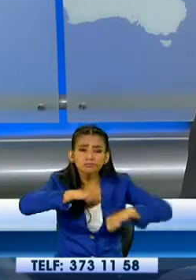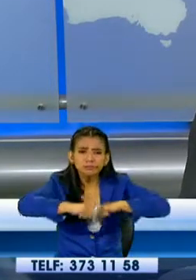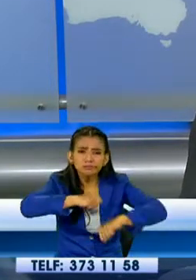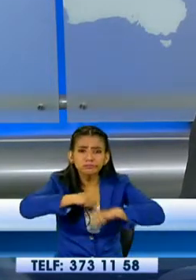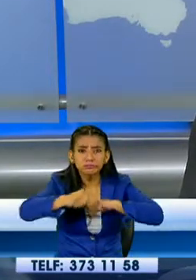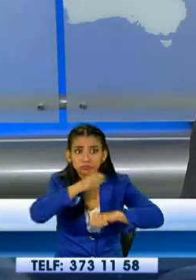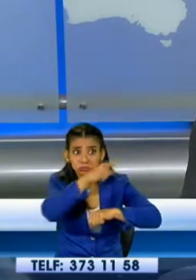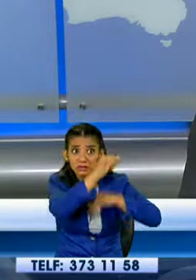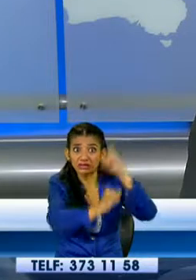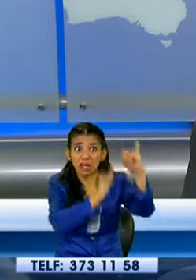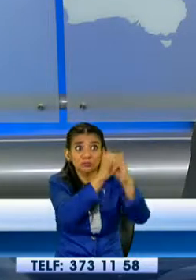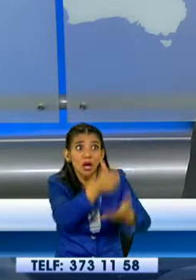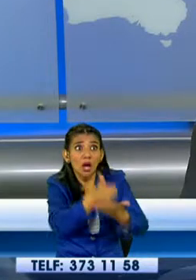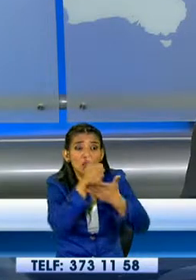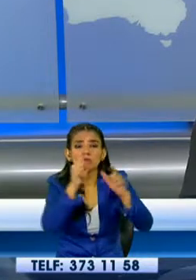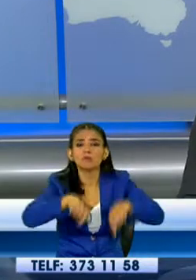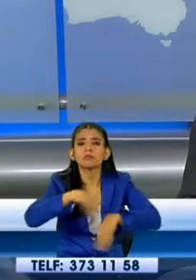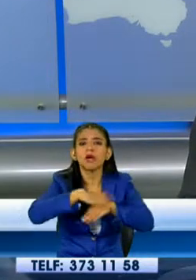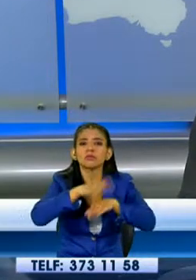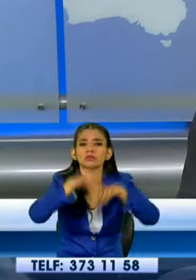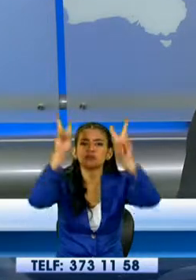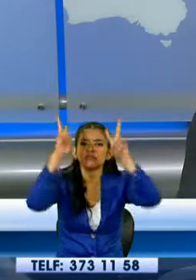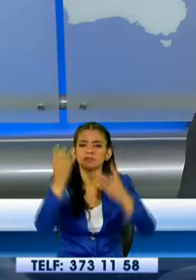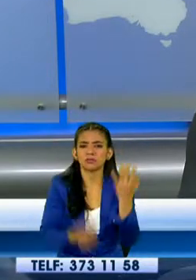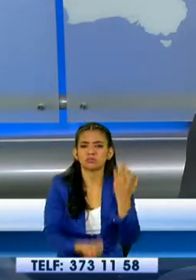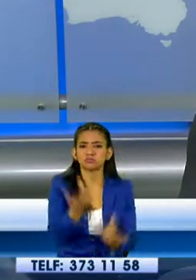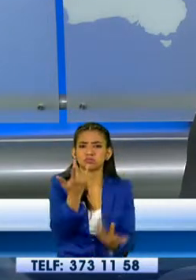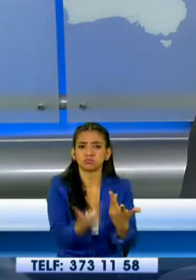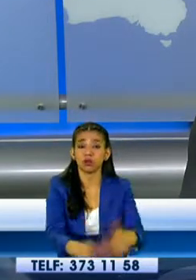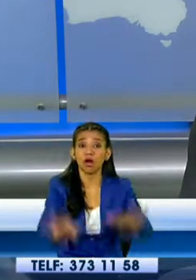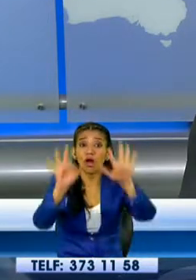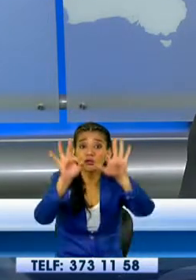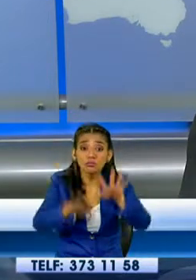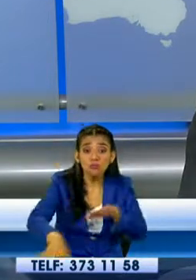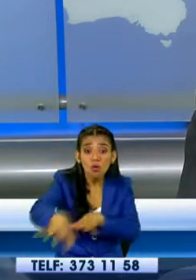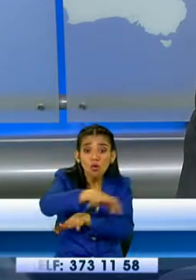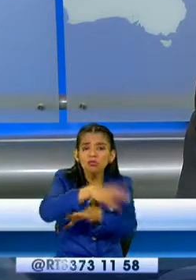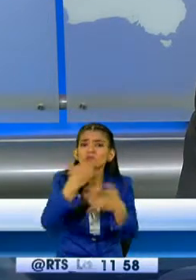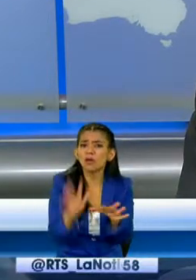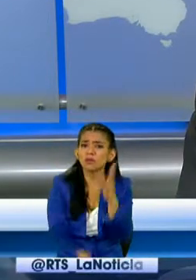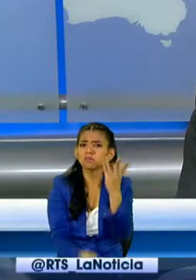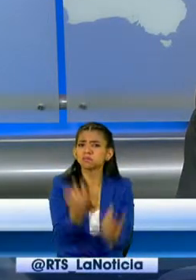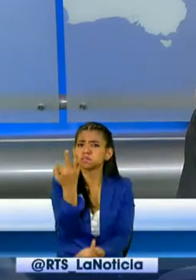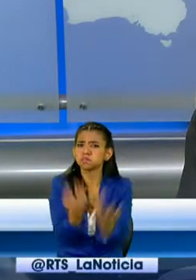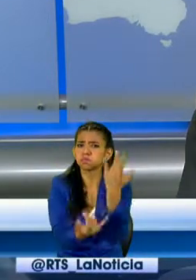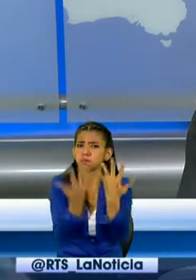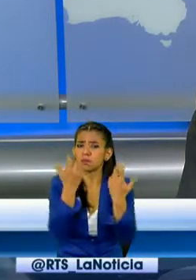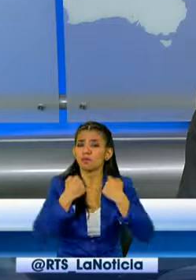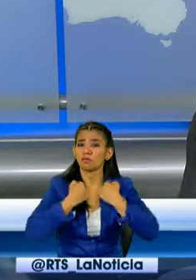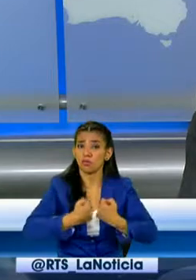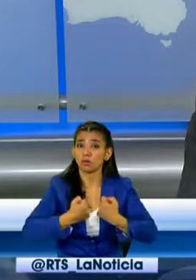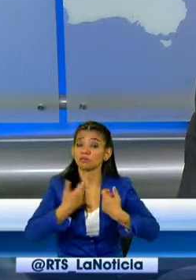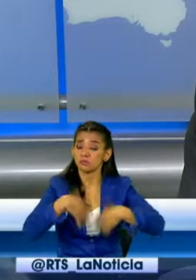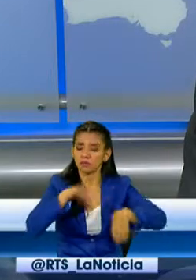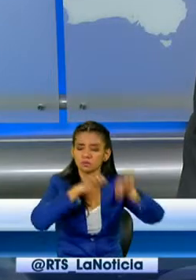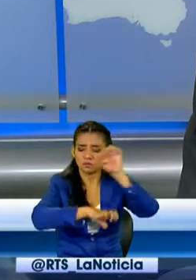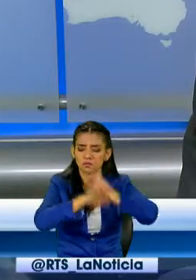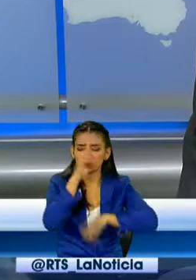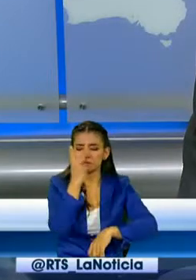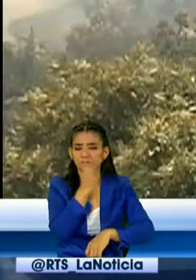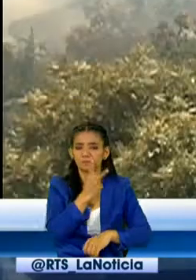por la serie de incendios forestales que estamos hablando. Ya son 8 provincias que se han reportado incendios de magnitud. Vamos a evaluar y mirar